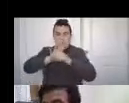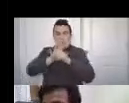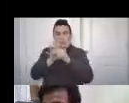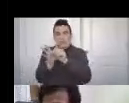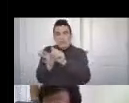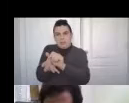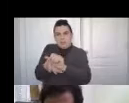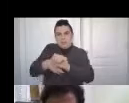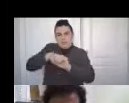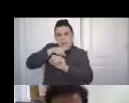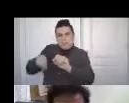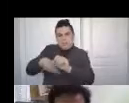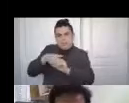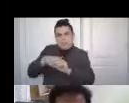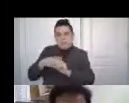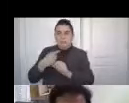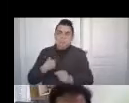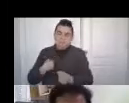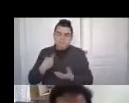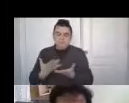material genético, ¿ya?